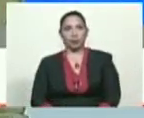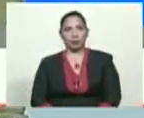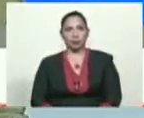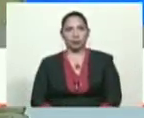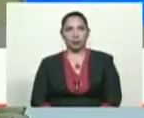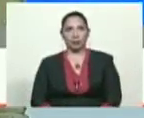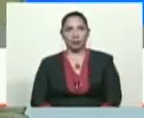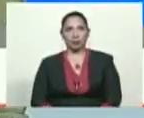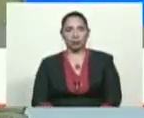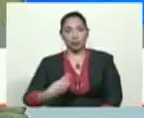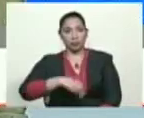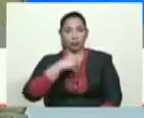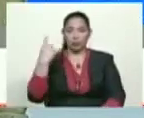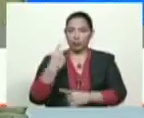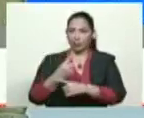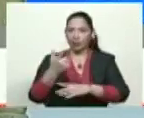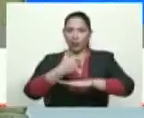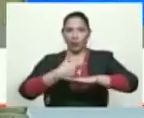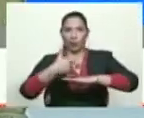nuestro deber